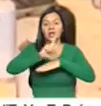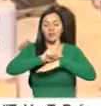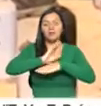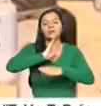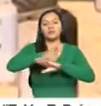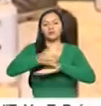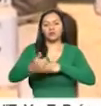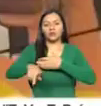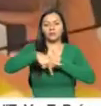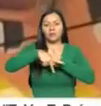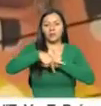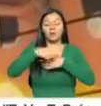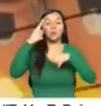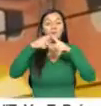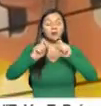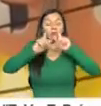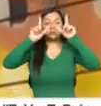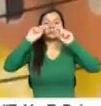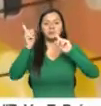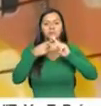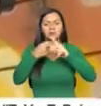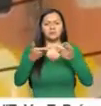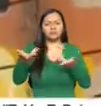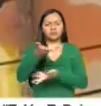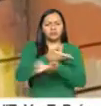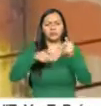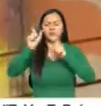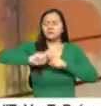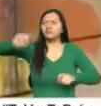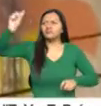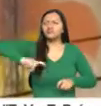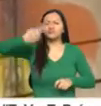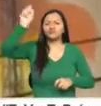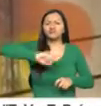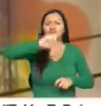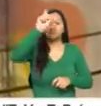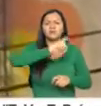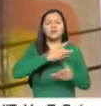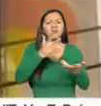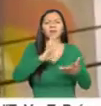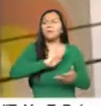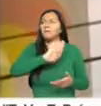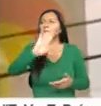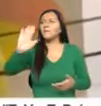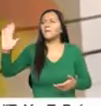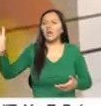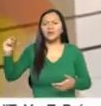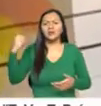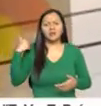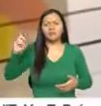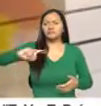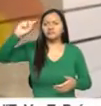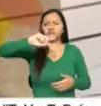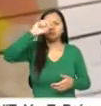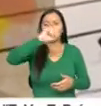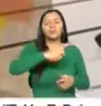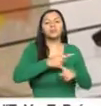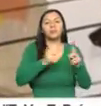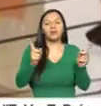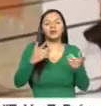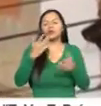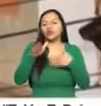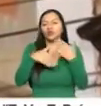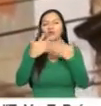Y lo primero que sorprendió a los grafiteros fue la gran cantidad de muros vírgenes y espacios sin pintar en parkings de autos, fábricas,